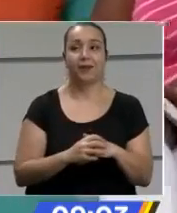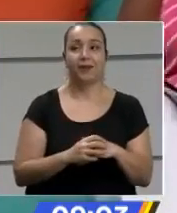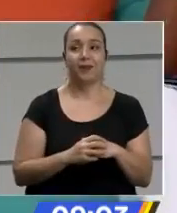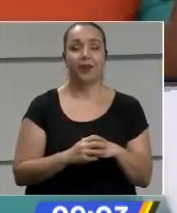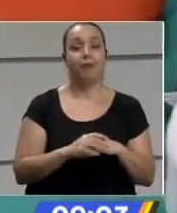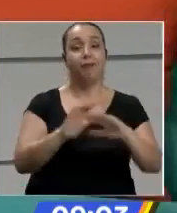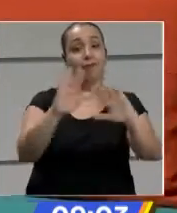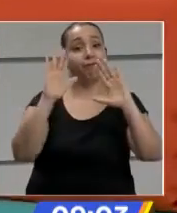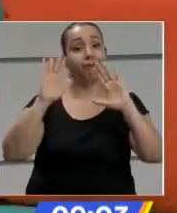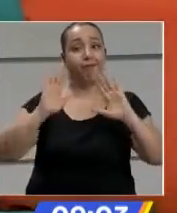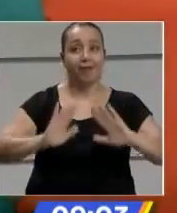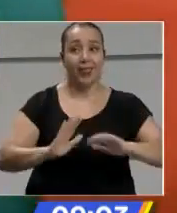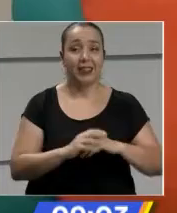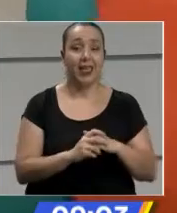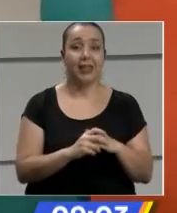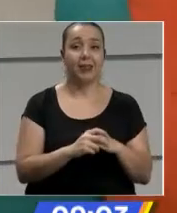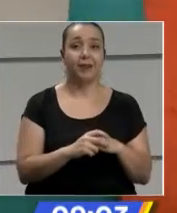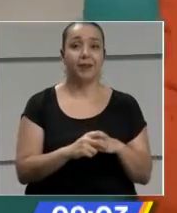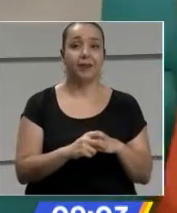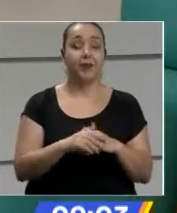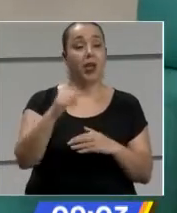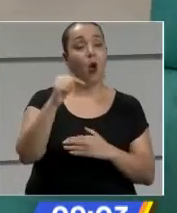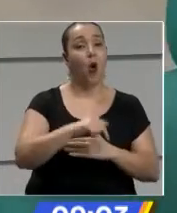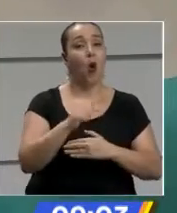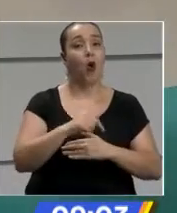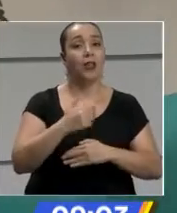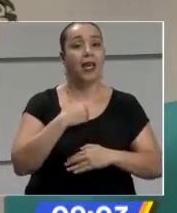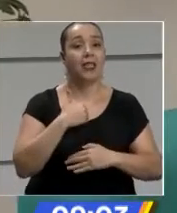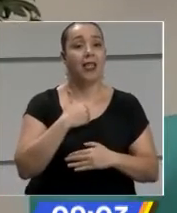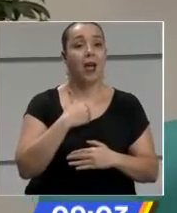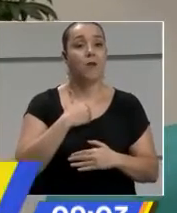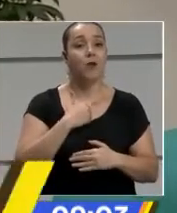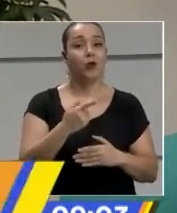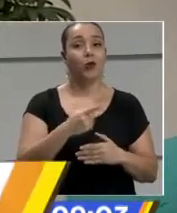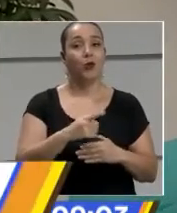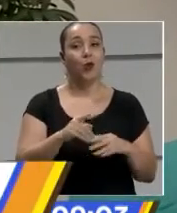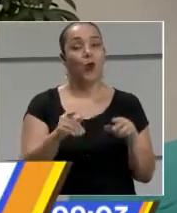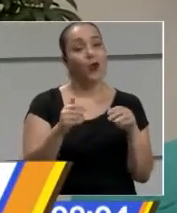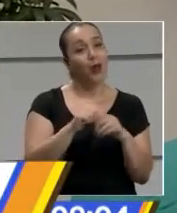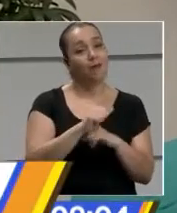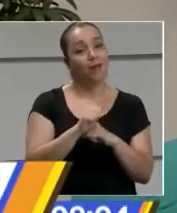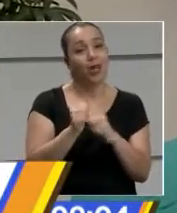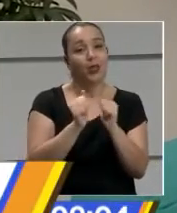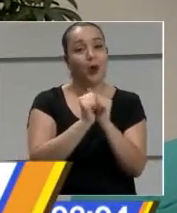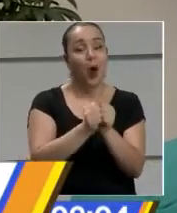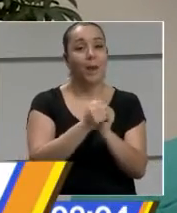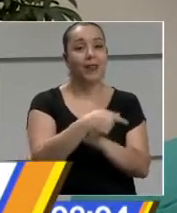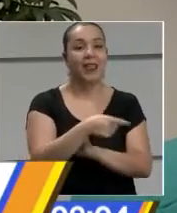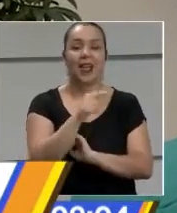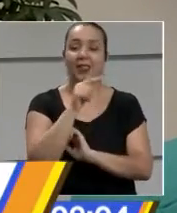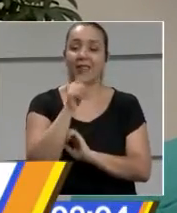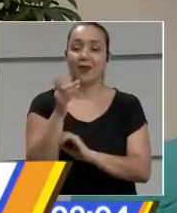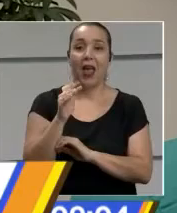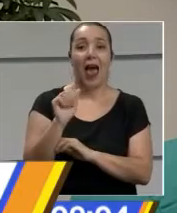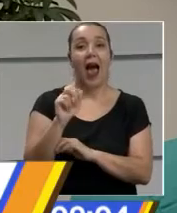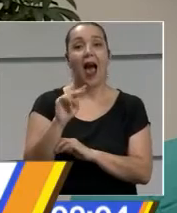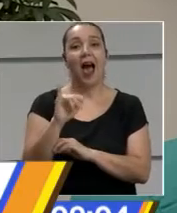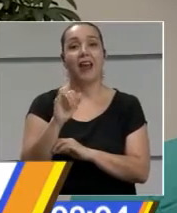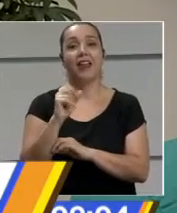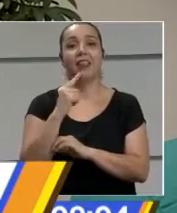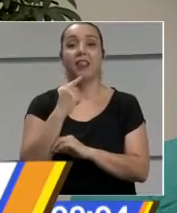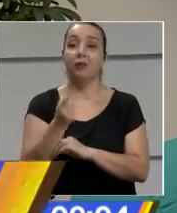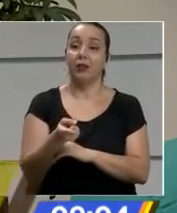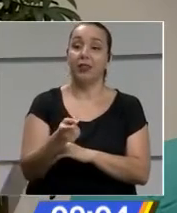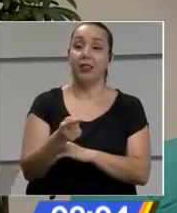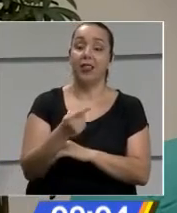afrocostarricenses. Excelente. Hoy tenemos una compañía muy grata, la colega Ani. Ani, si gusta, se presenta.